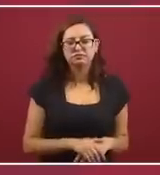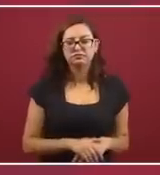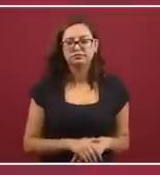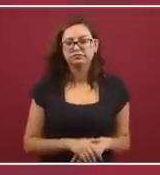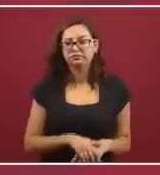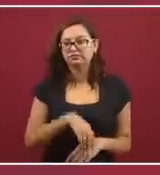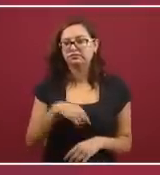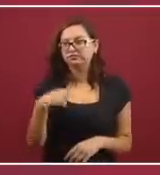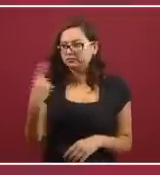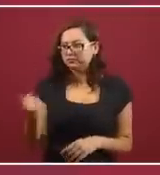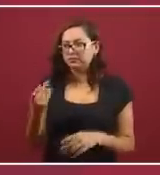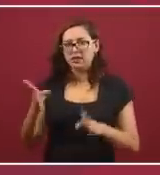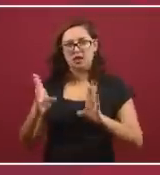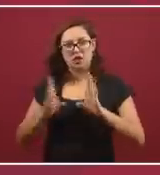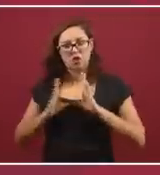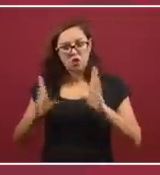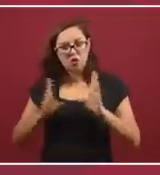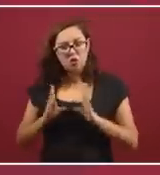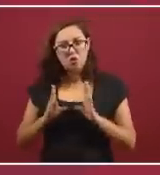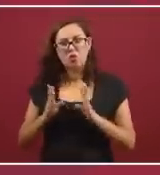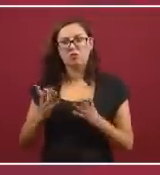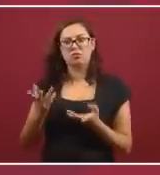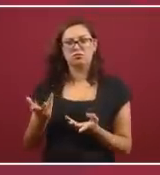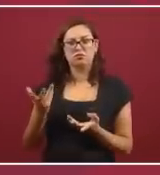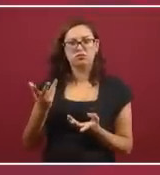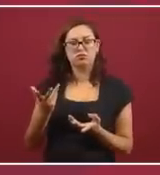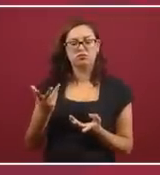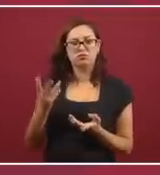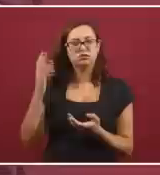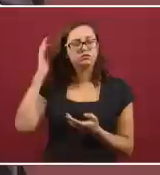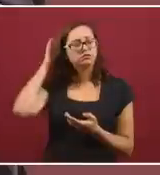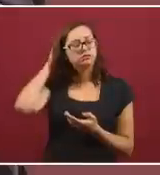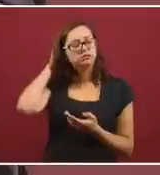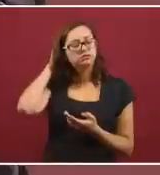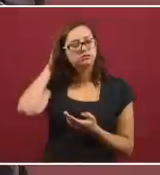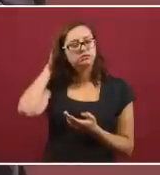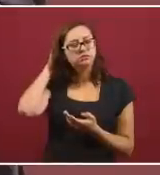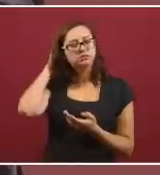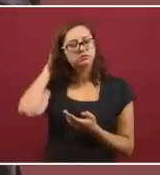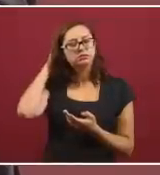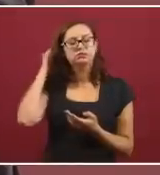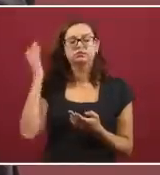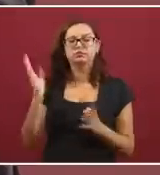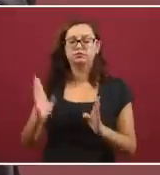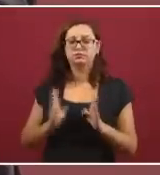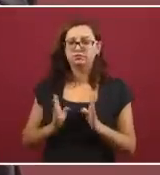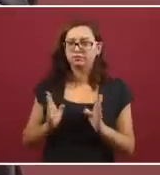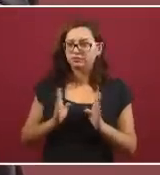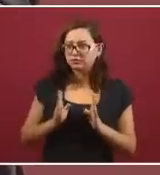hasta a los oficiales los mandos